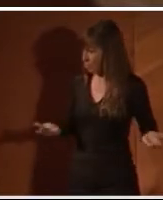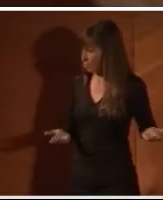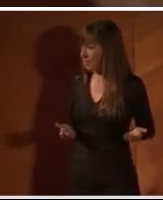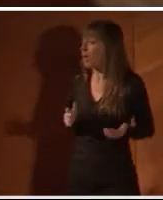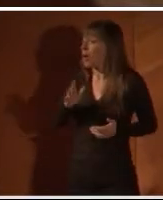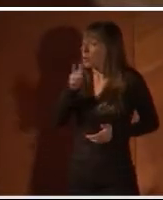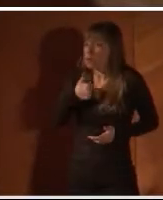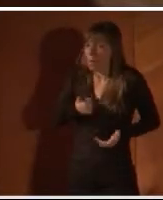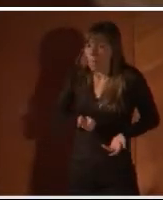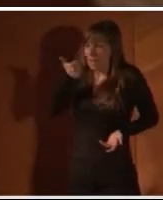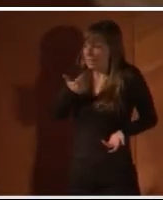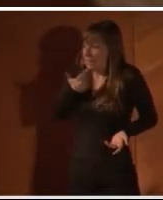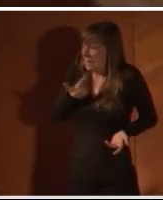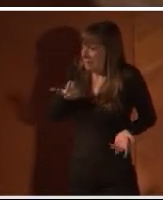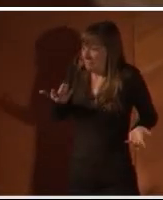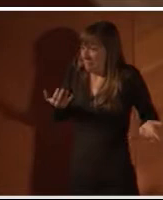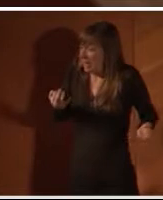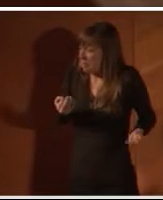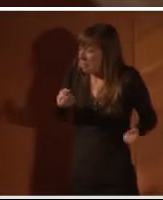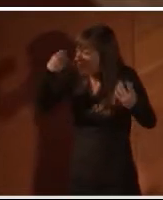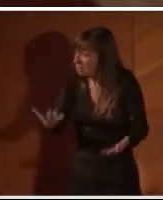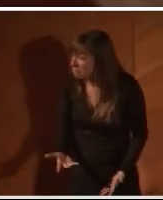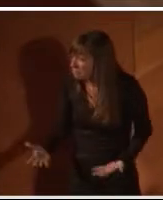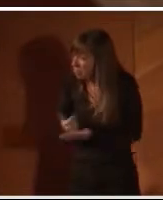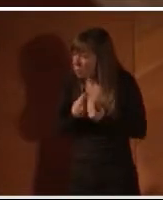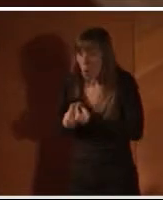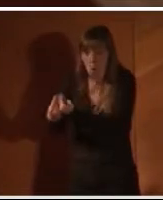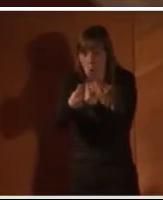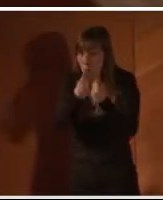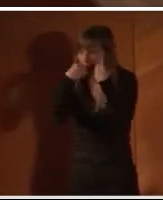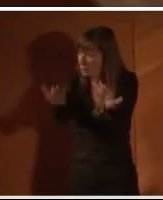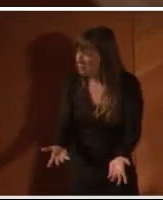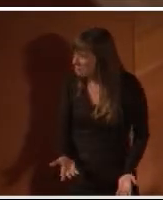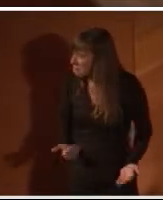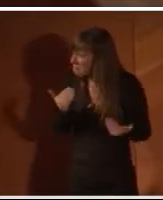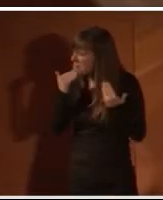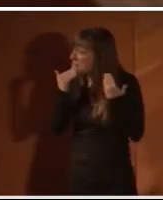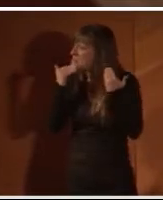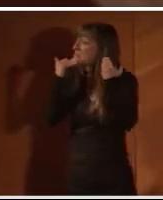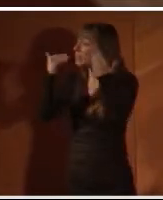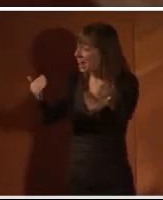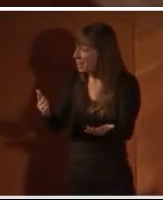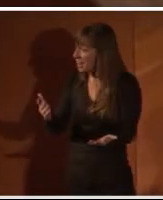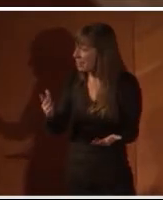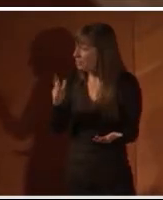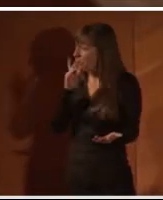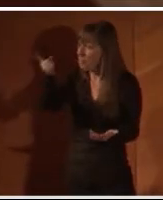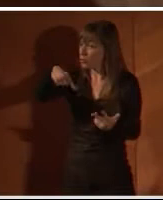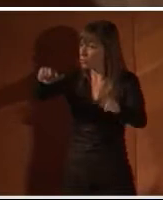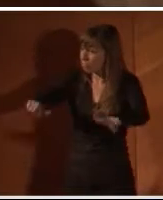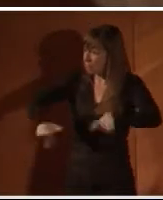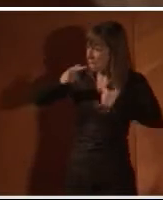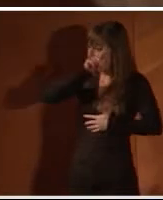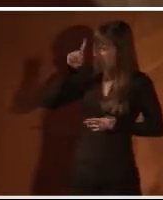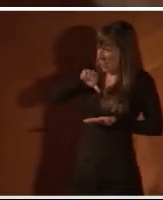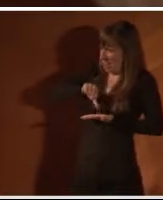puedo decir más que qué bien que estemos juntos. Gracias por poder permitir a Madrid estar con vosotros